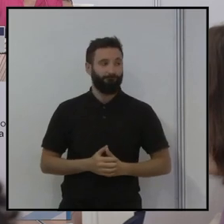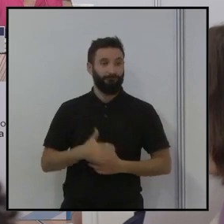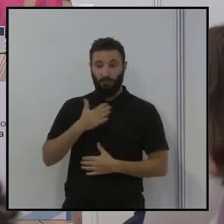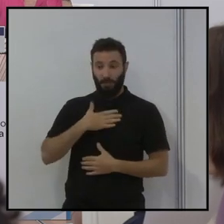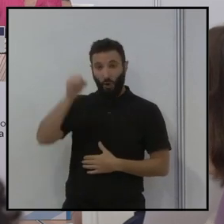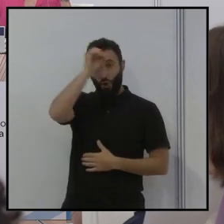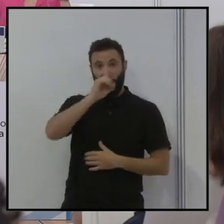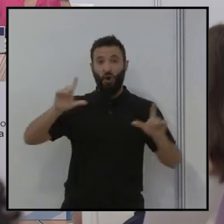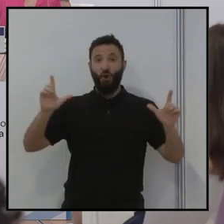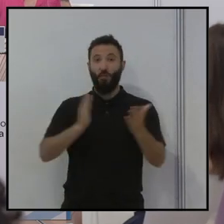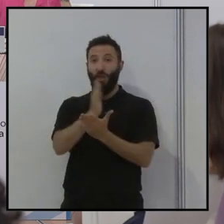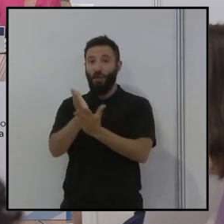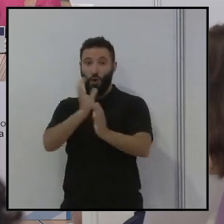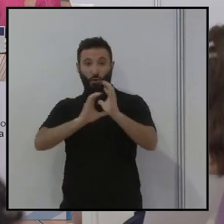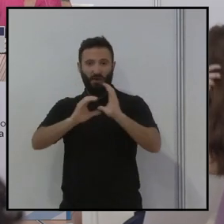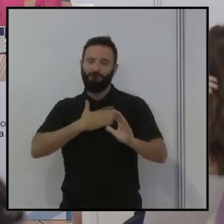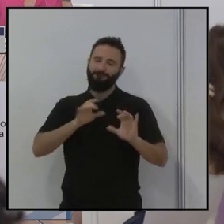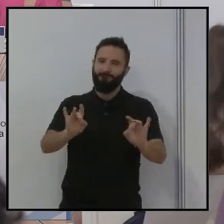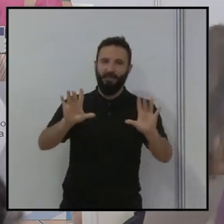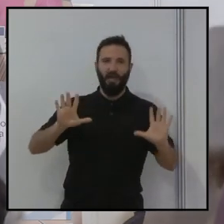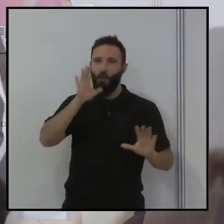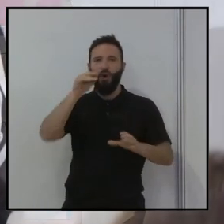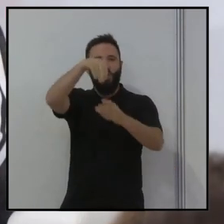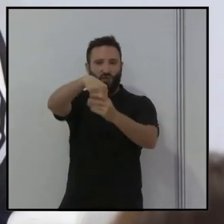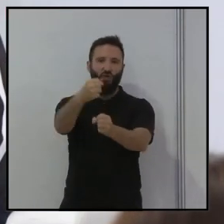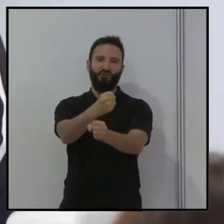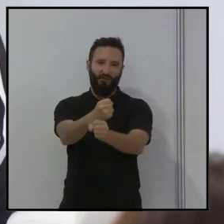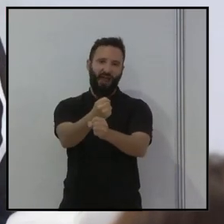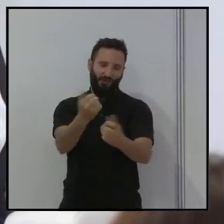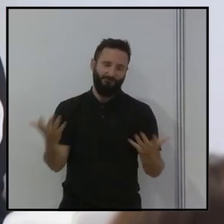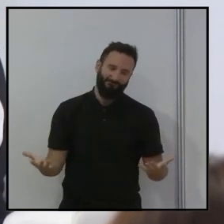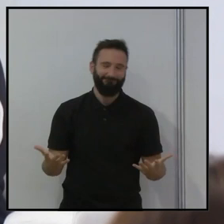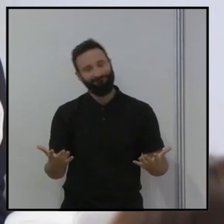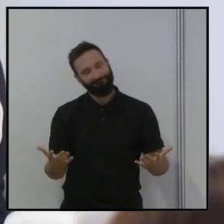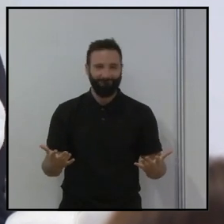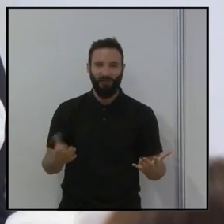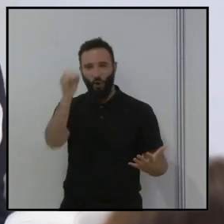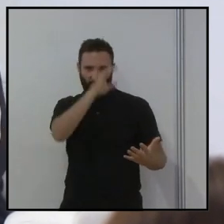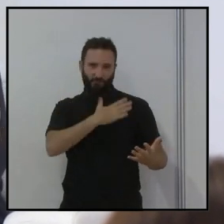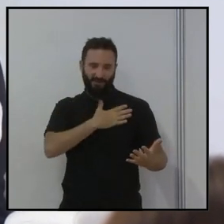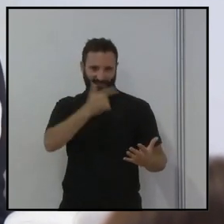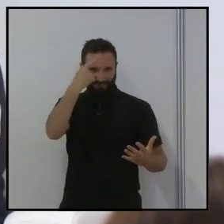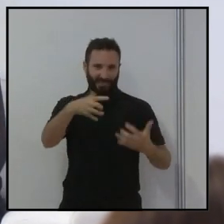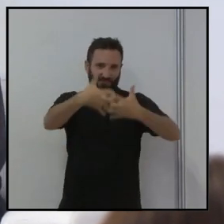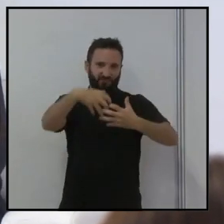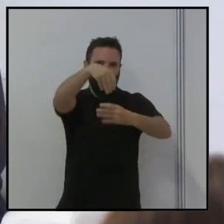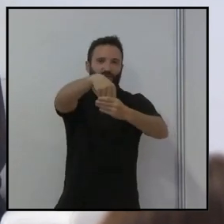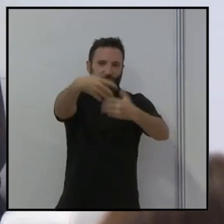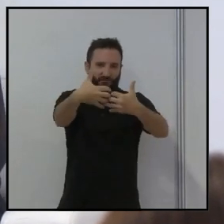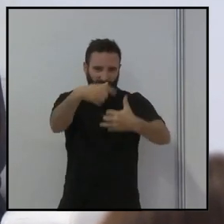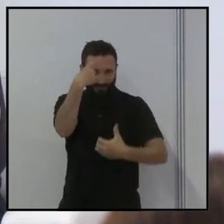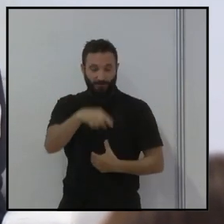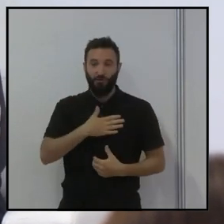los medios es extremadamente delicada porque he trabajado en ellos. Entonces, sé... Pero dale, dale. Sé cómo funcionan. Personalmente